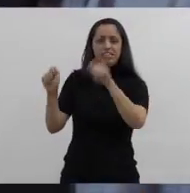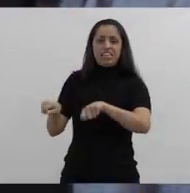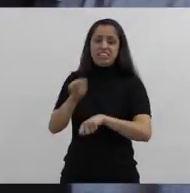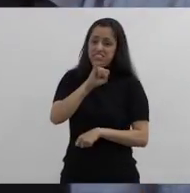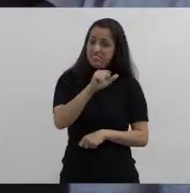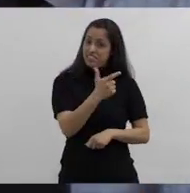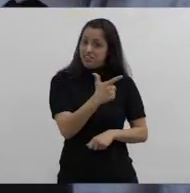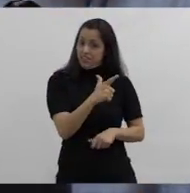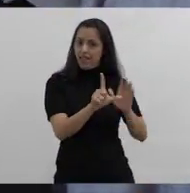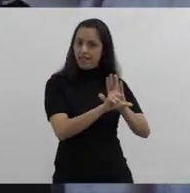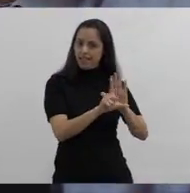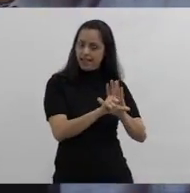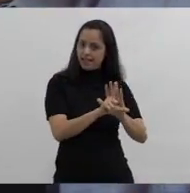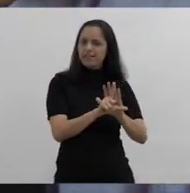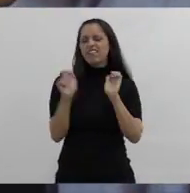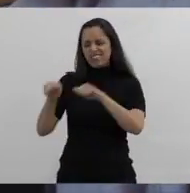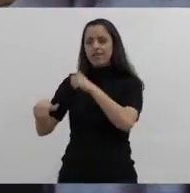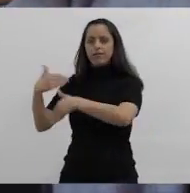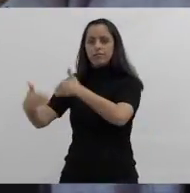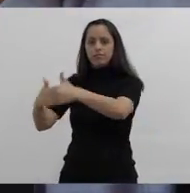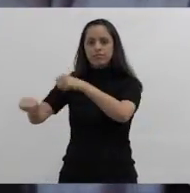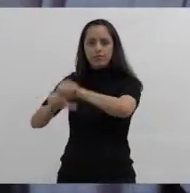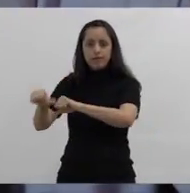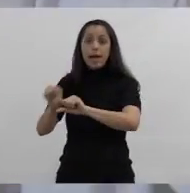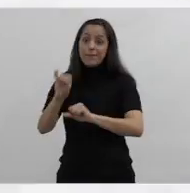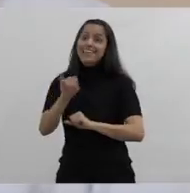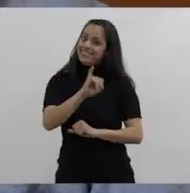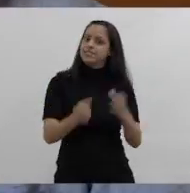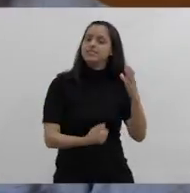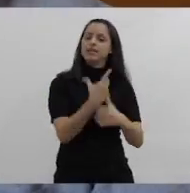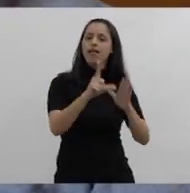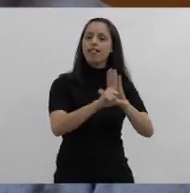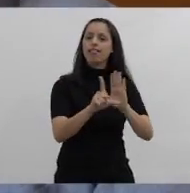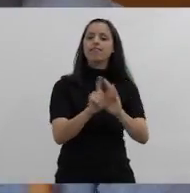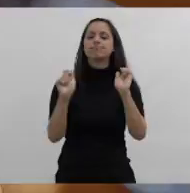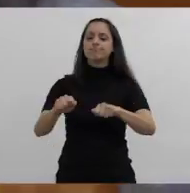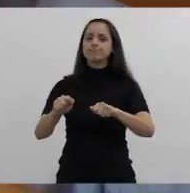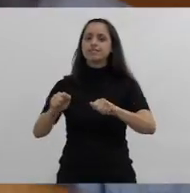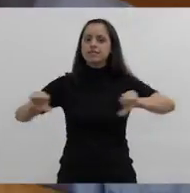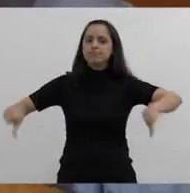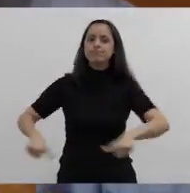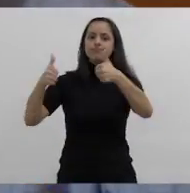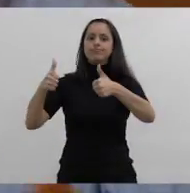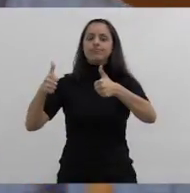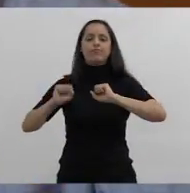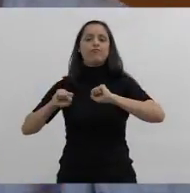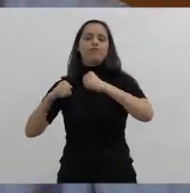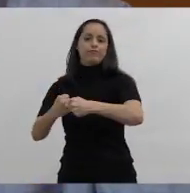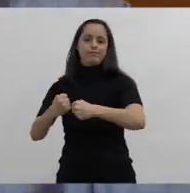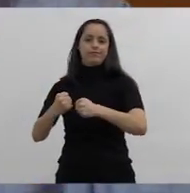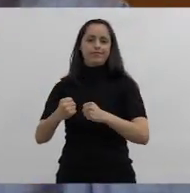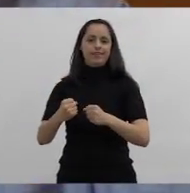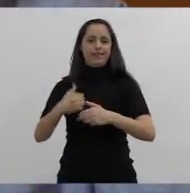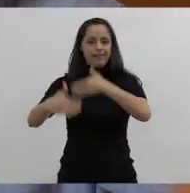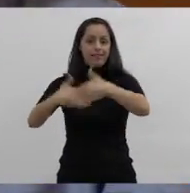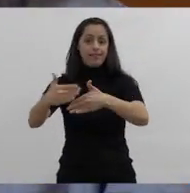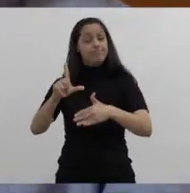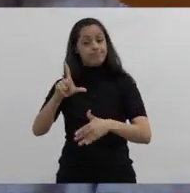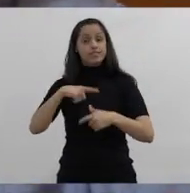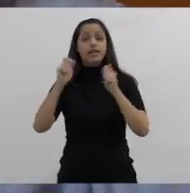falta una ley, la vamos a plantear y la discutiremos, pero no hace falta una ley. Hay sí normativa que yo puedo cambiar, pero a sola firma del